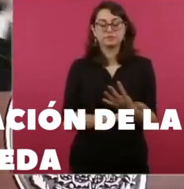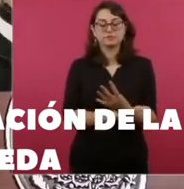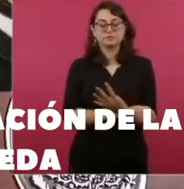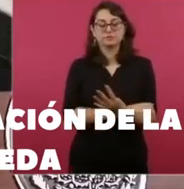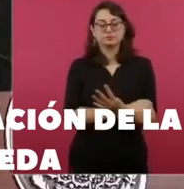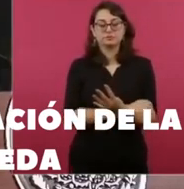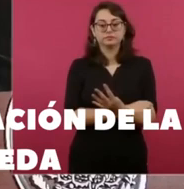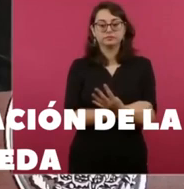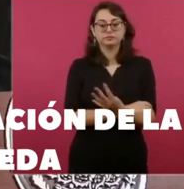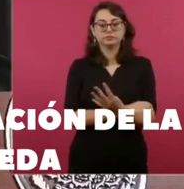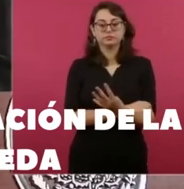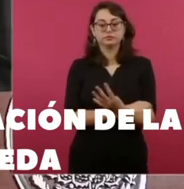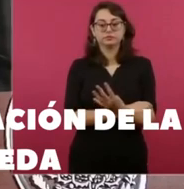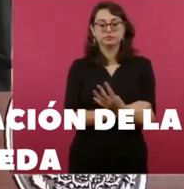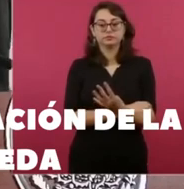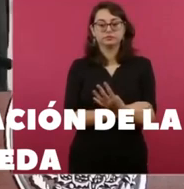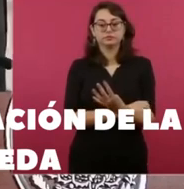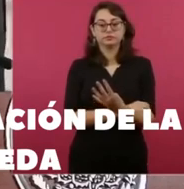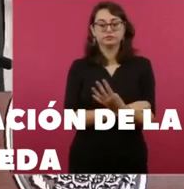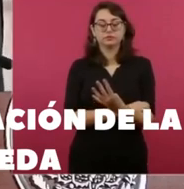se había